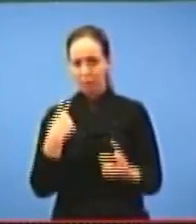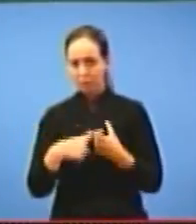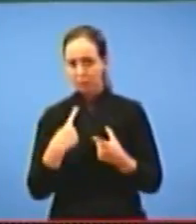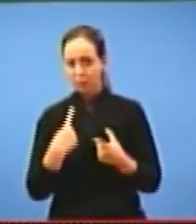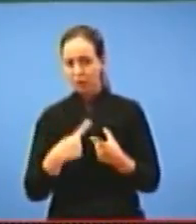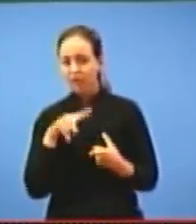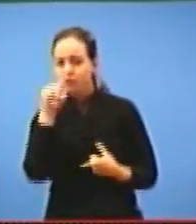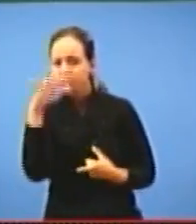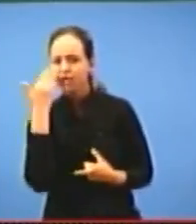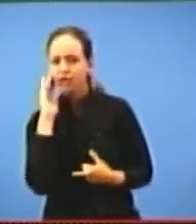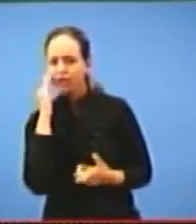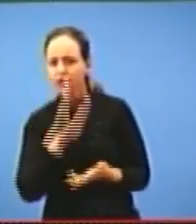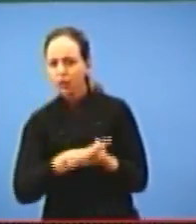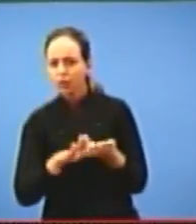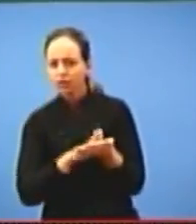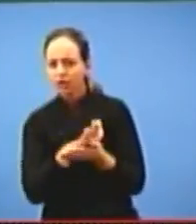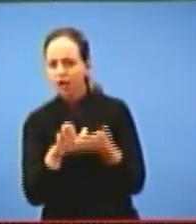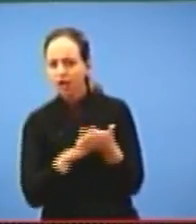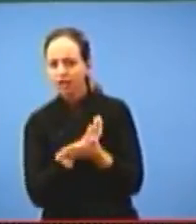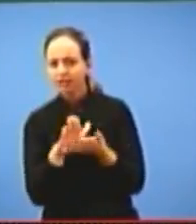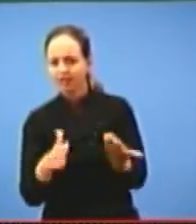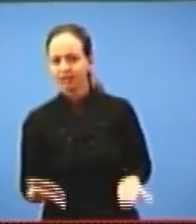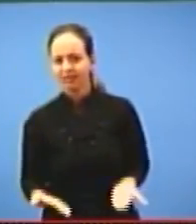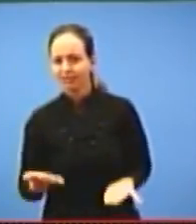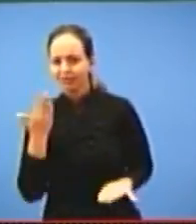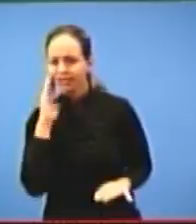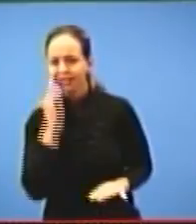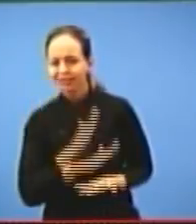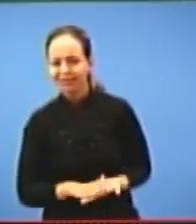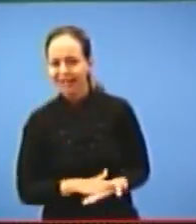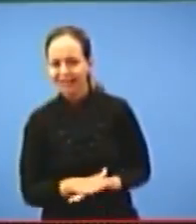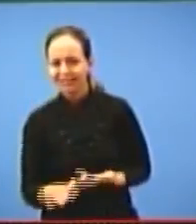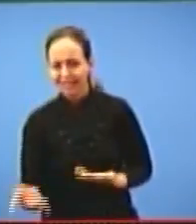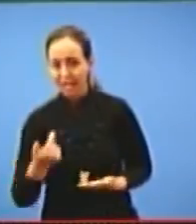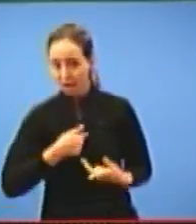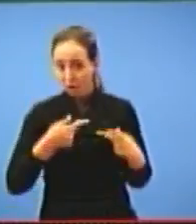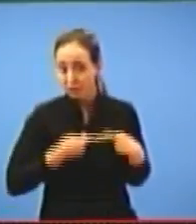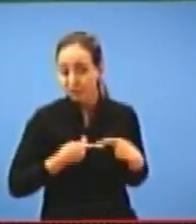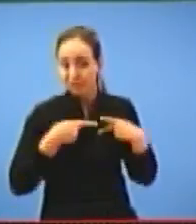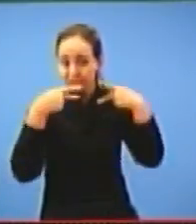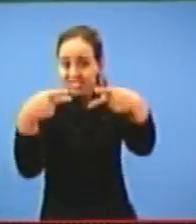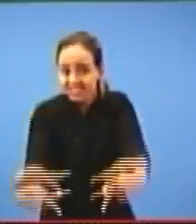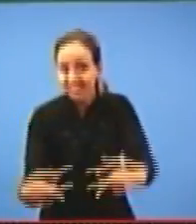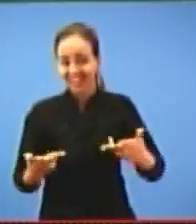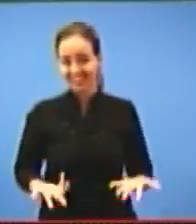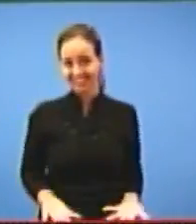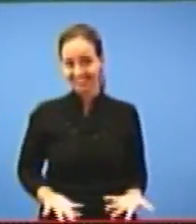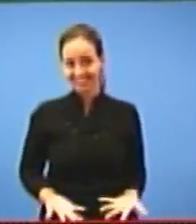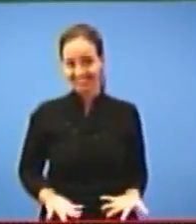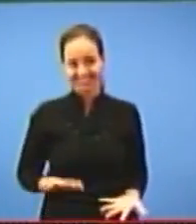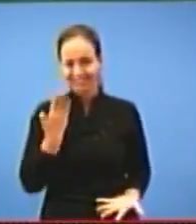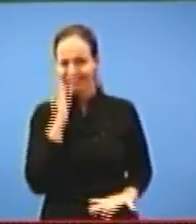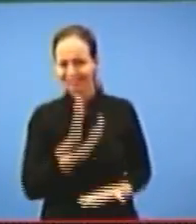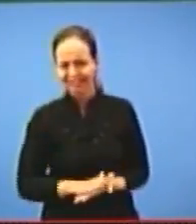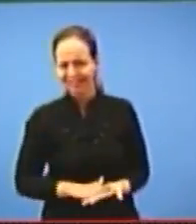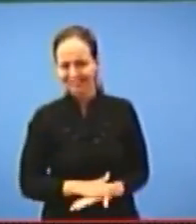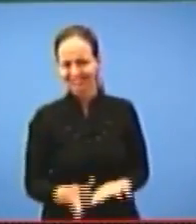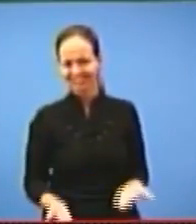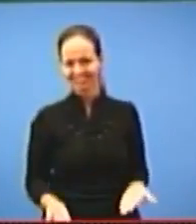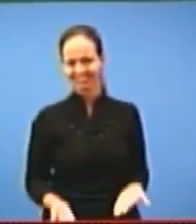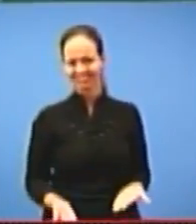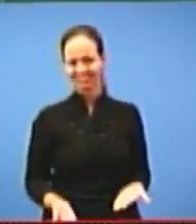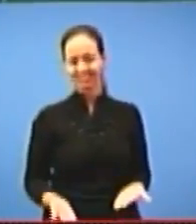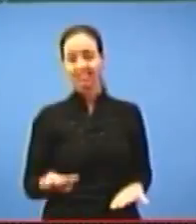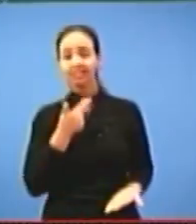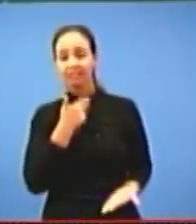¿por qué tú no entendiste el día de tu llamado, de tu visitación? Él visitó Jerusalén, nadie entendió. Eso no